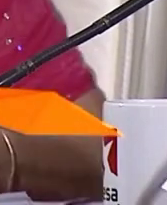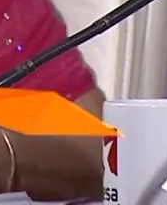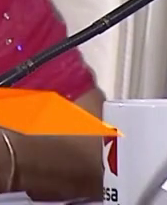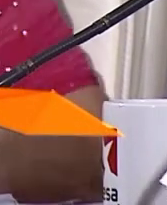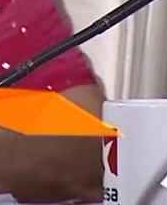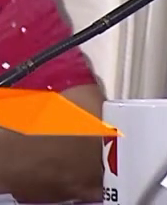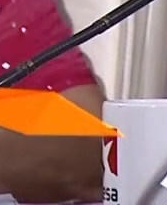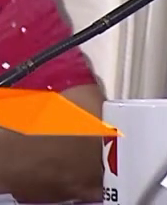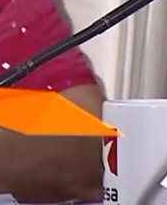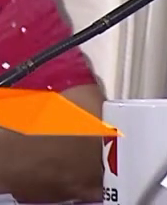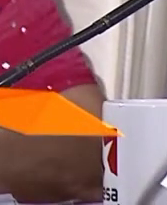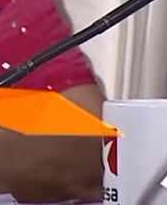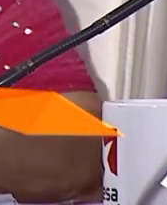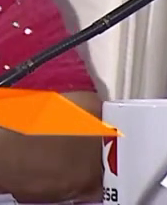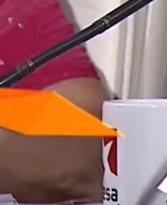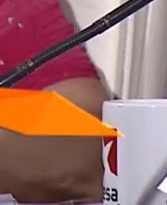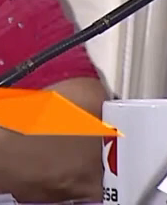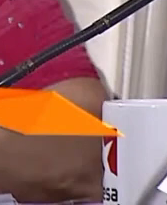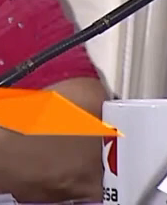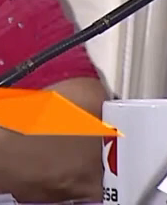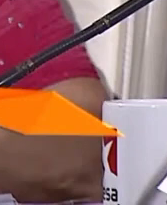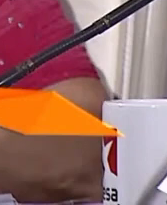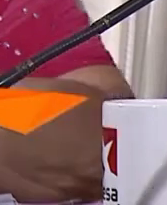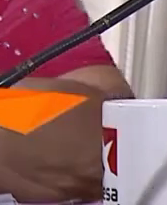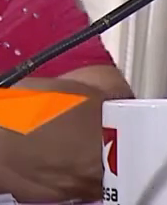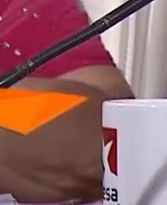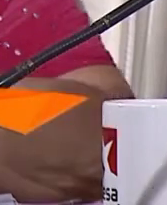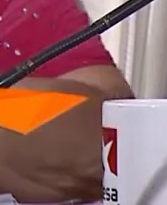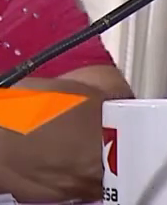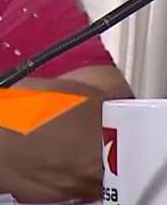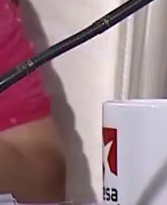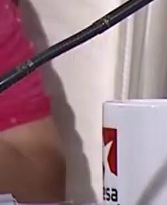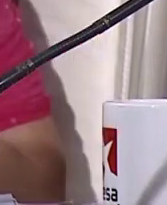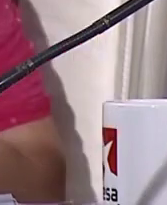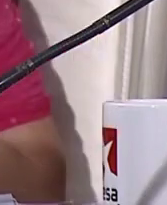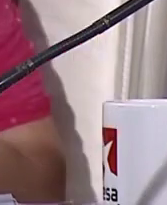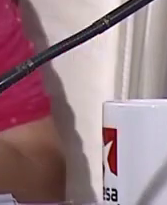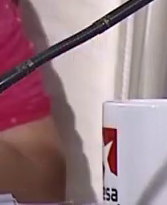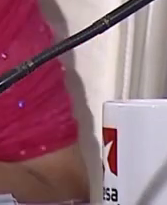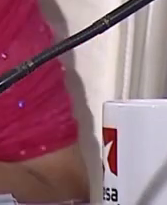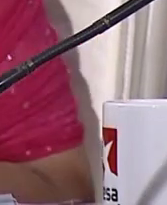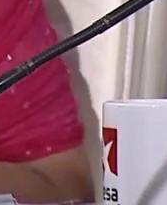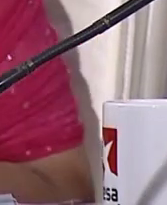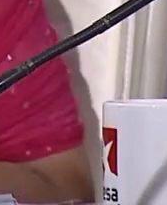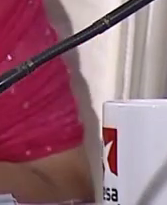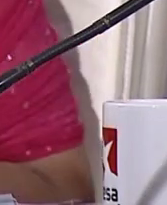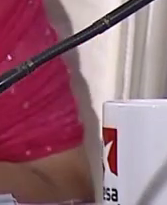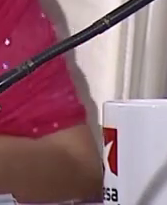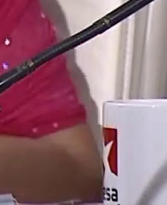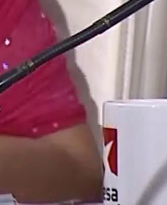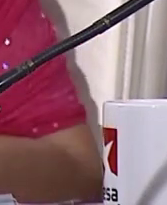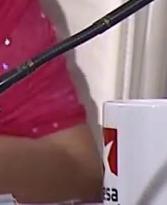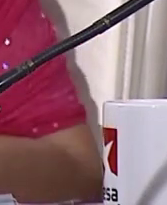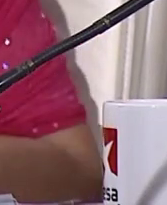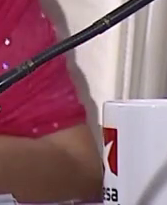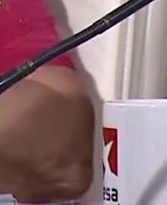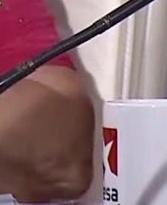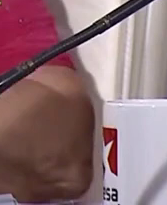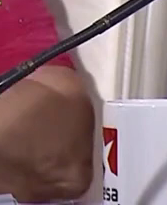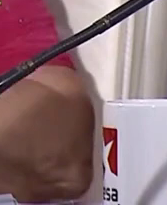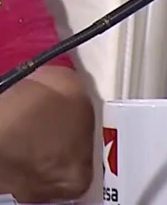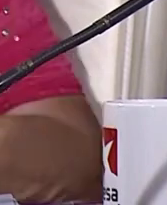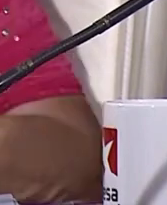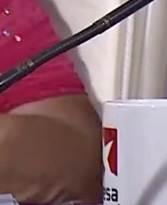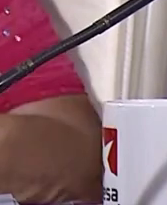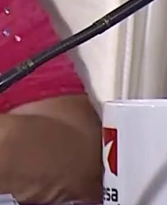actualizando el tema de las variantes, que además vamos a hablar de variantes, su impacto clínico, que lo da el doctor Narciso, las vacunas, que todos estamos